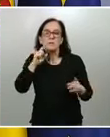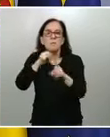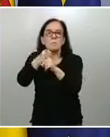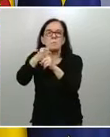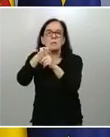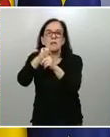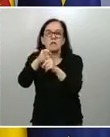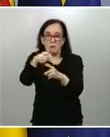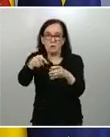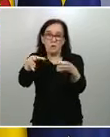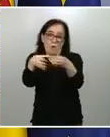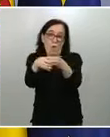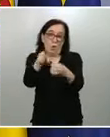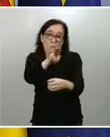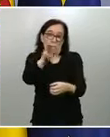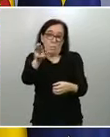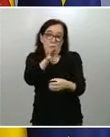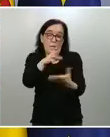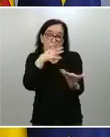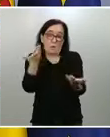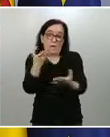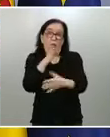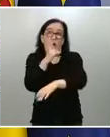que está gobernando